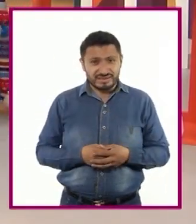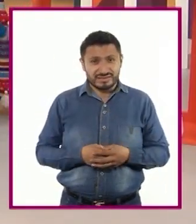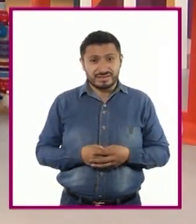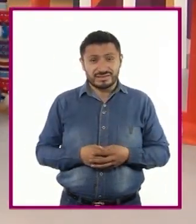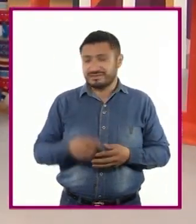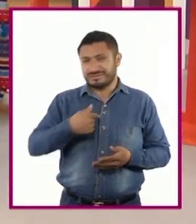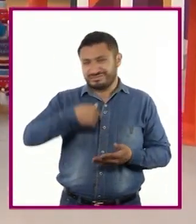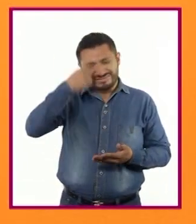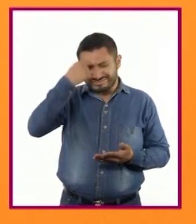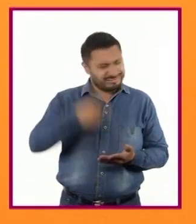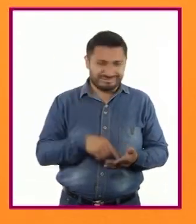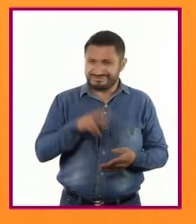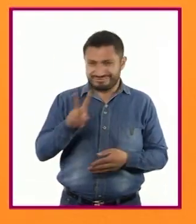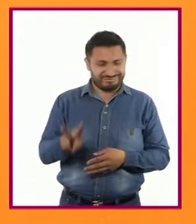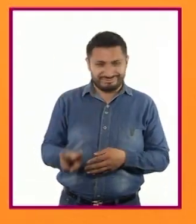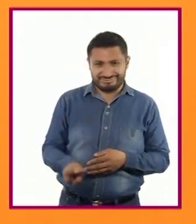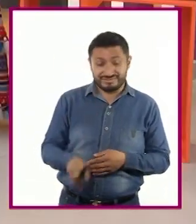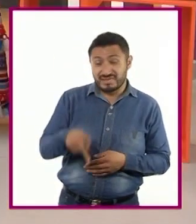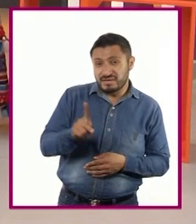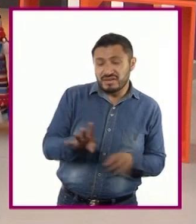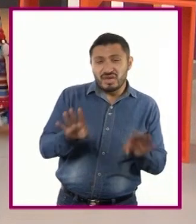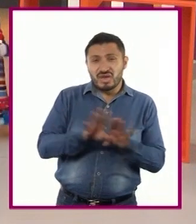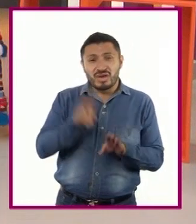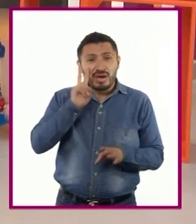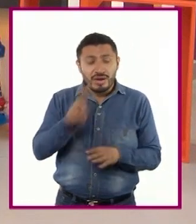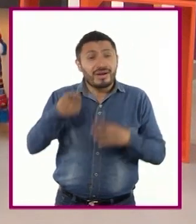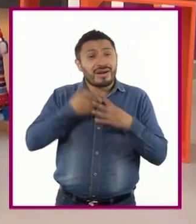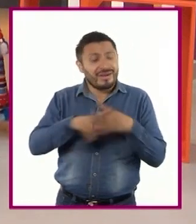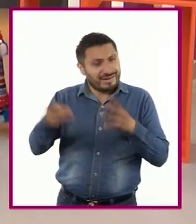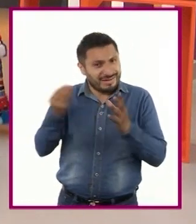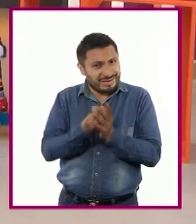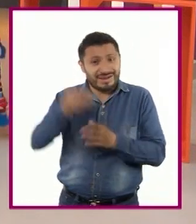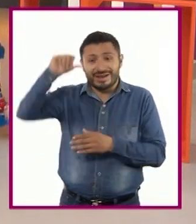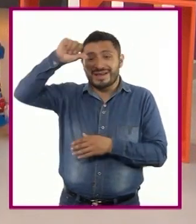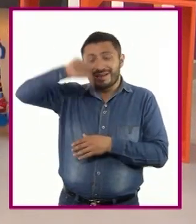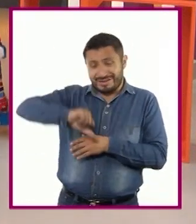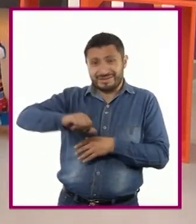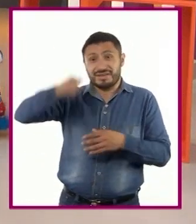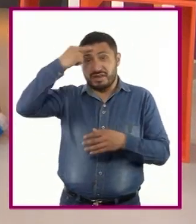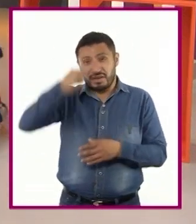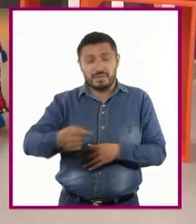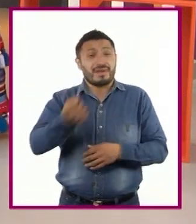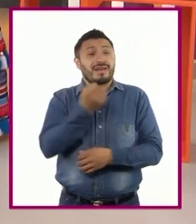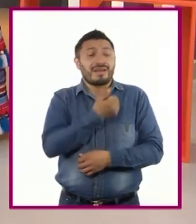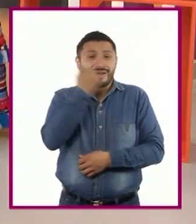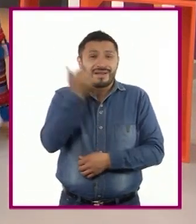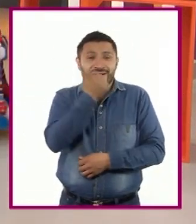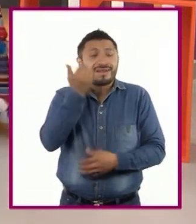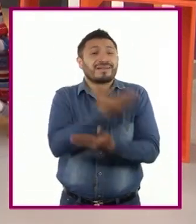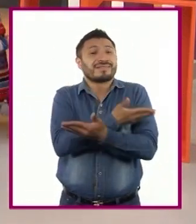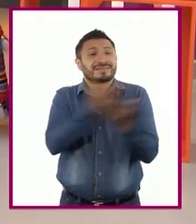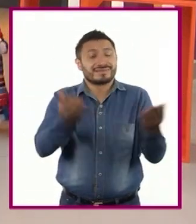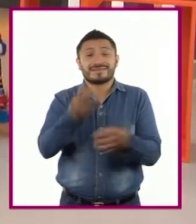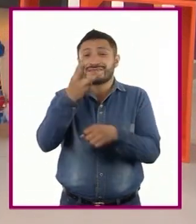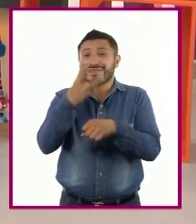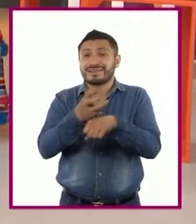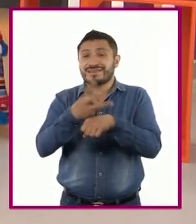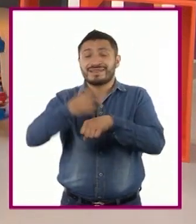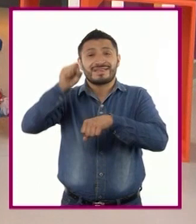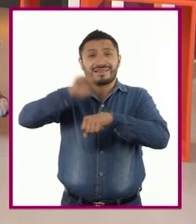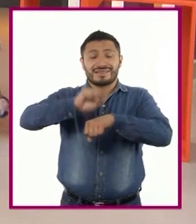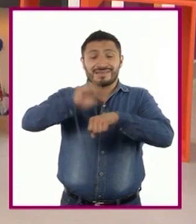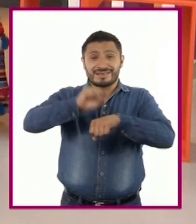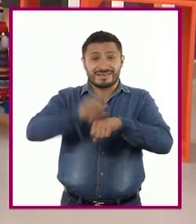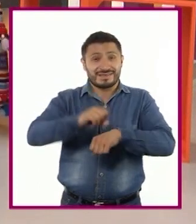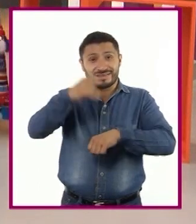No lo creo, Manuel. Pero, ¿qué te parece si empezamos la sesión de hoy para las alumnas y alumnos de tercer grado de